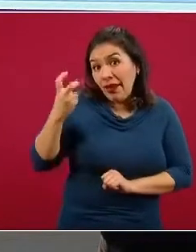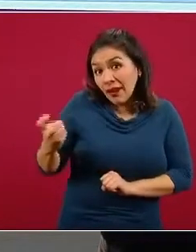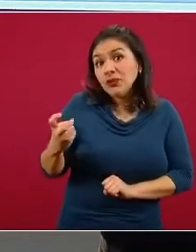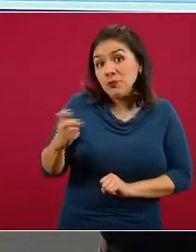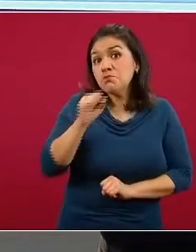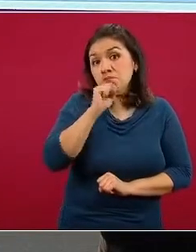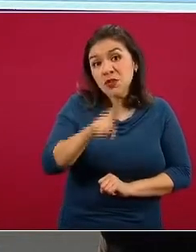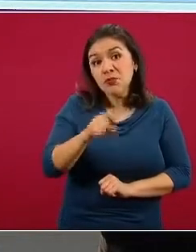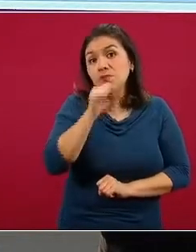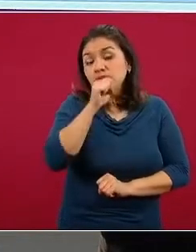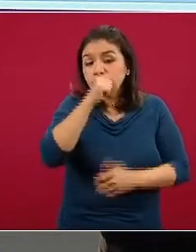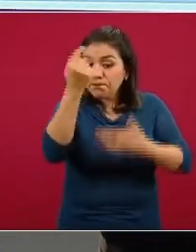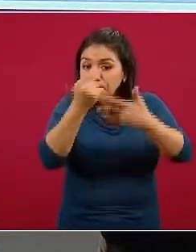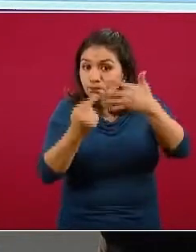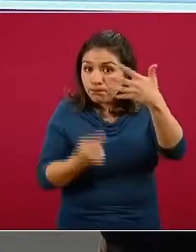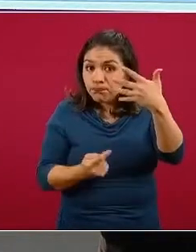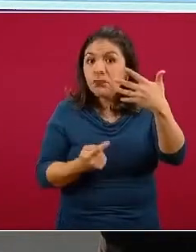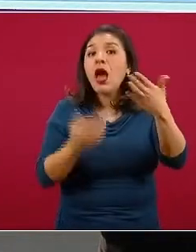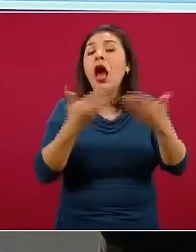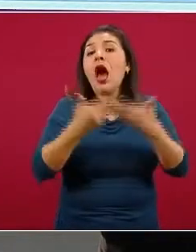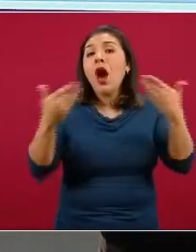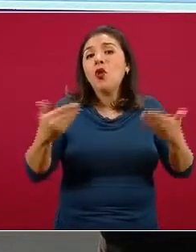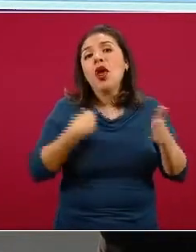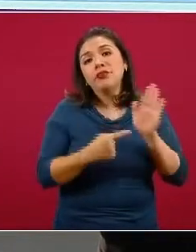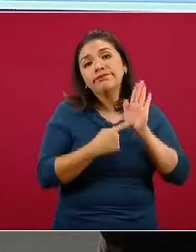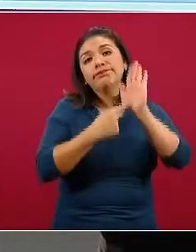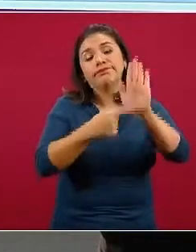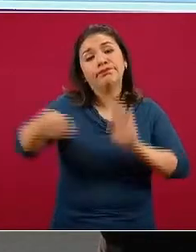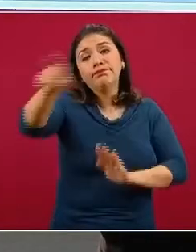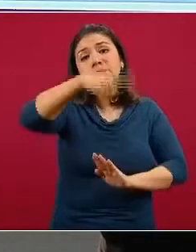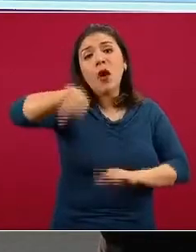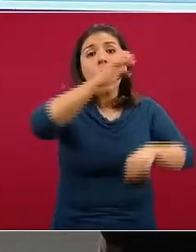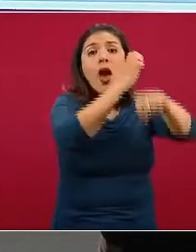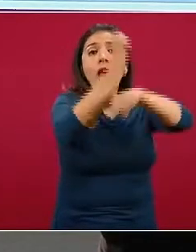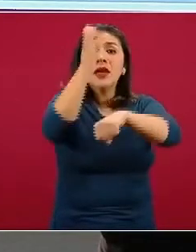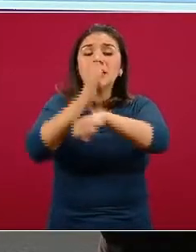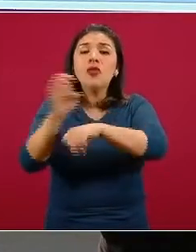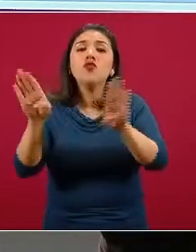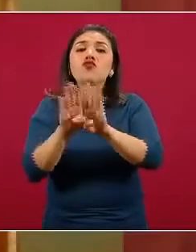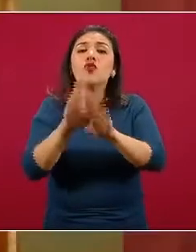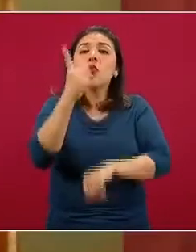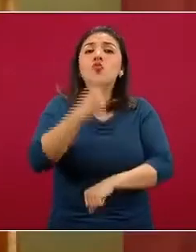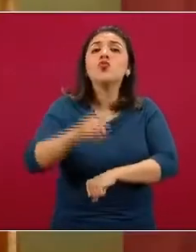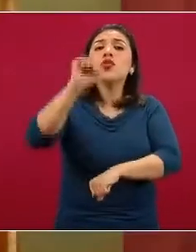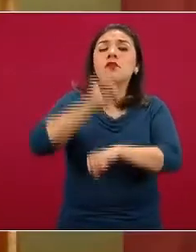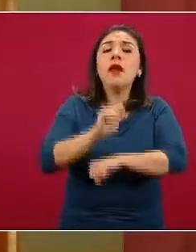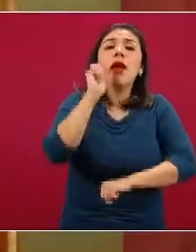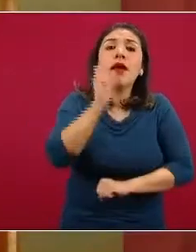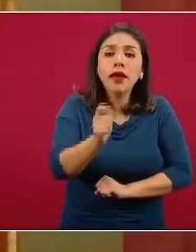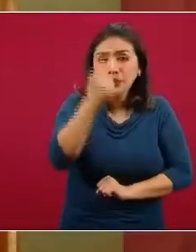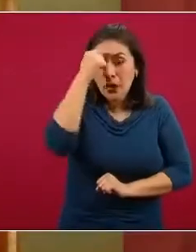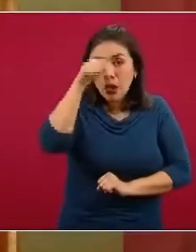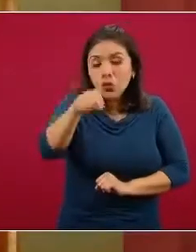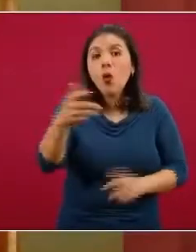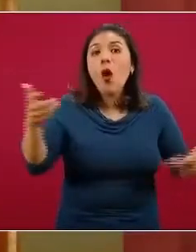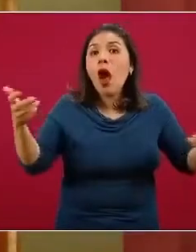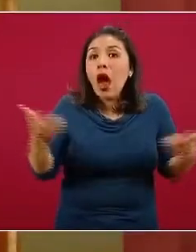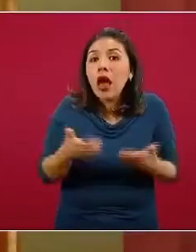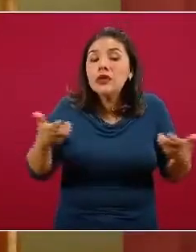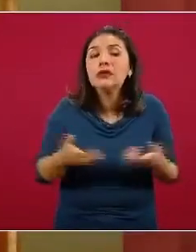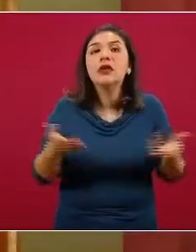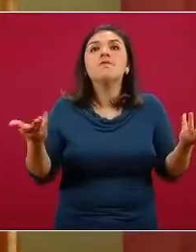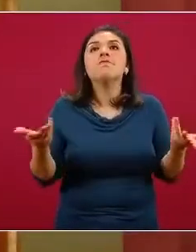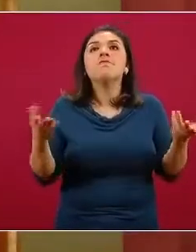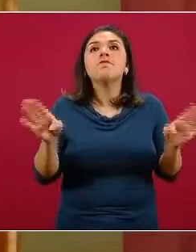con estos resultados, compartimos a las entidades federativas los resultados semanales para hacer un